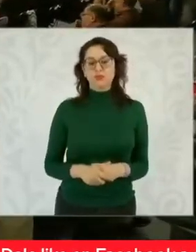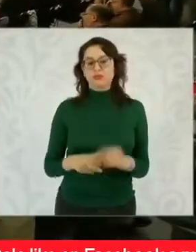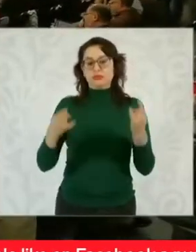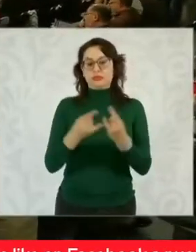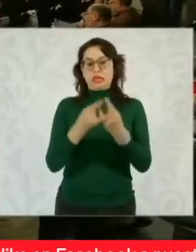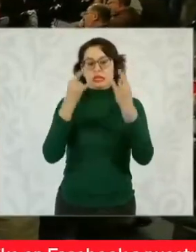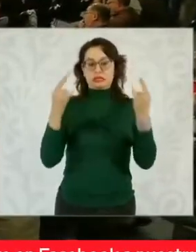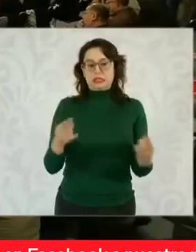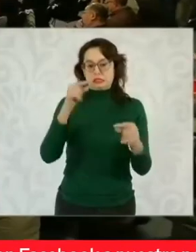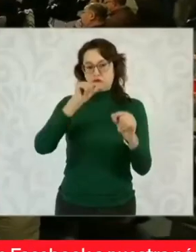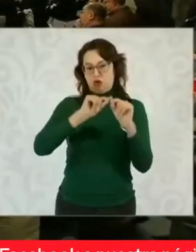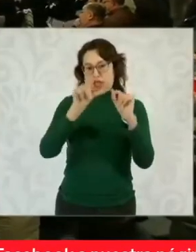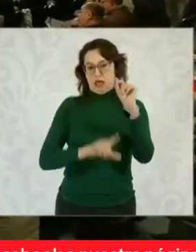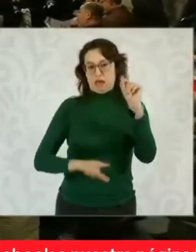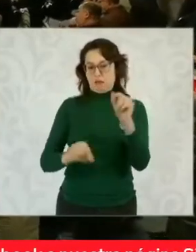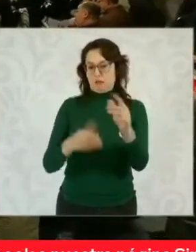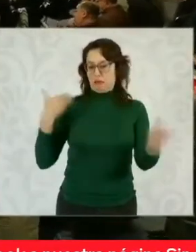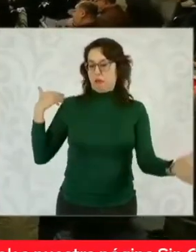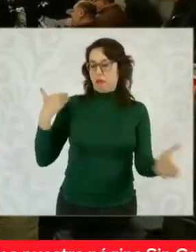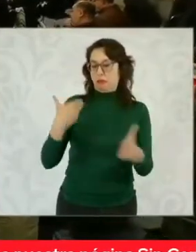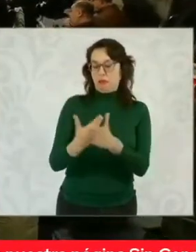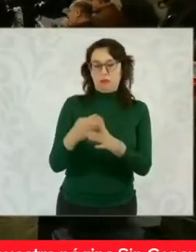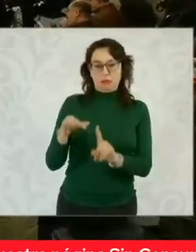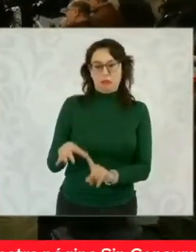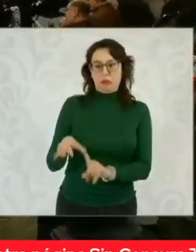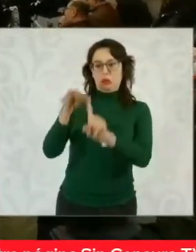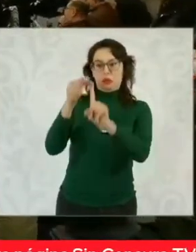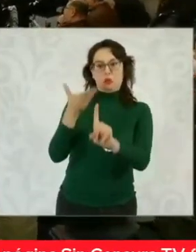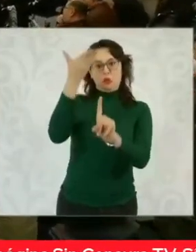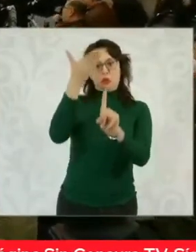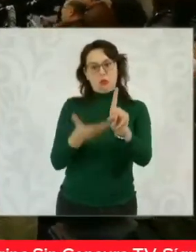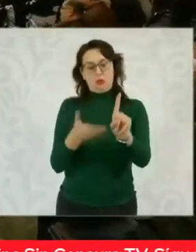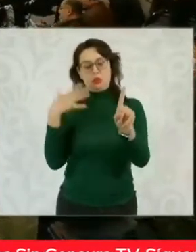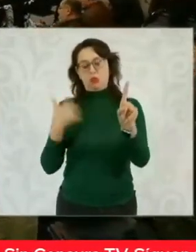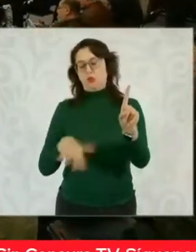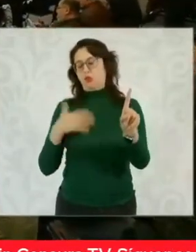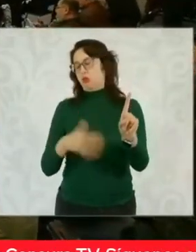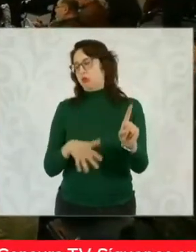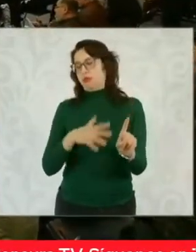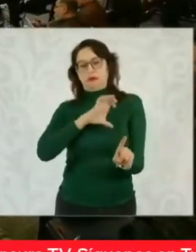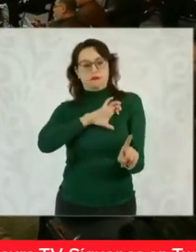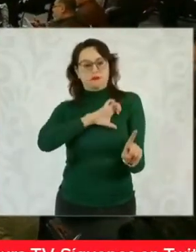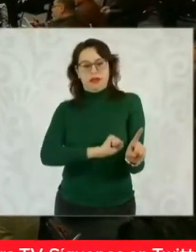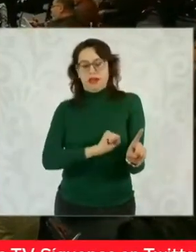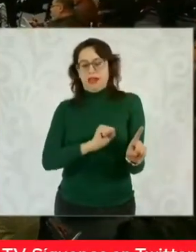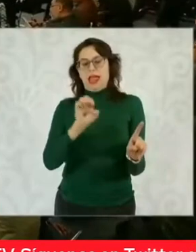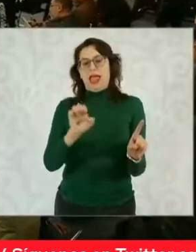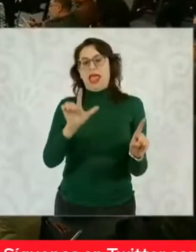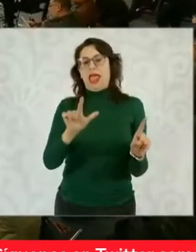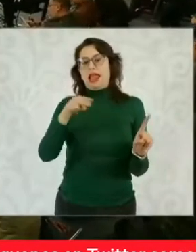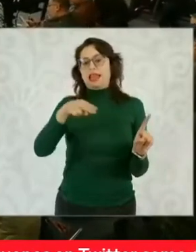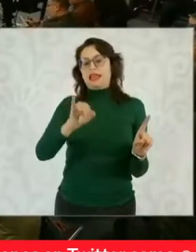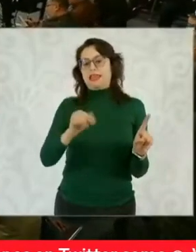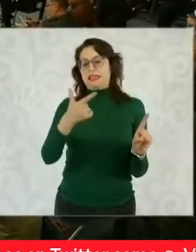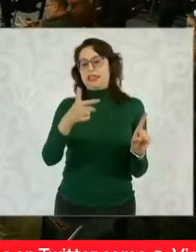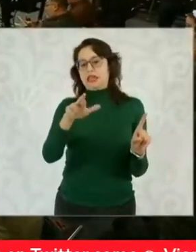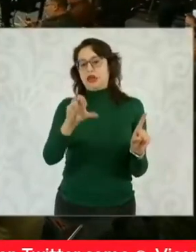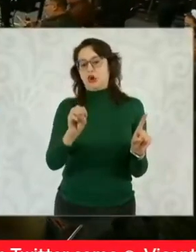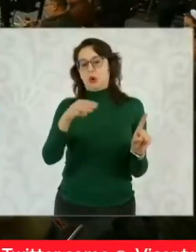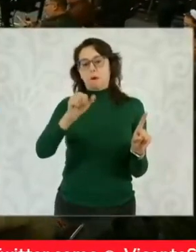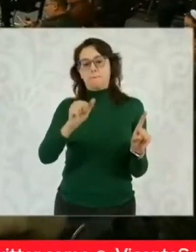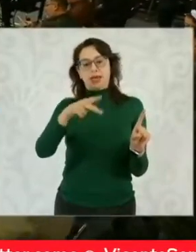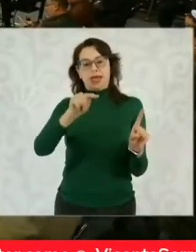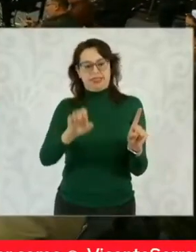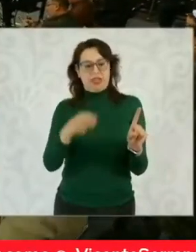favoritos en la historia de nuestro país es el liberal Ignacio Ramírez, el nigromante. Es un personaje